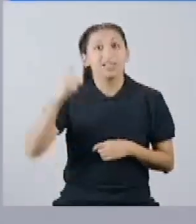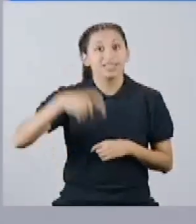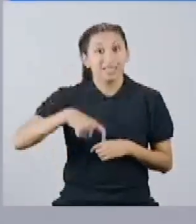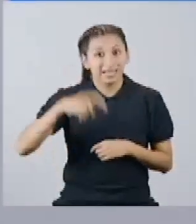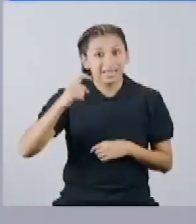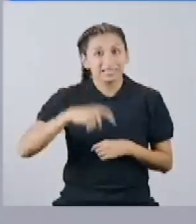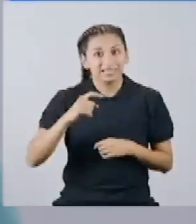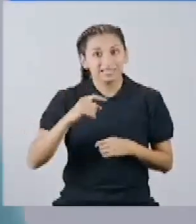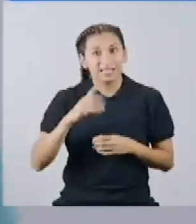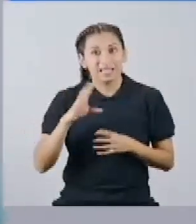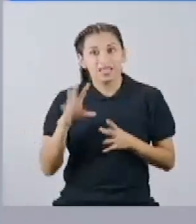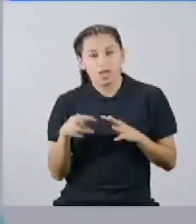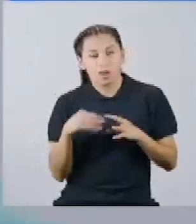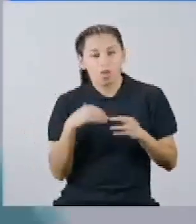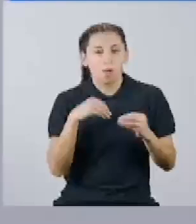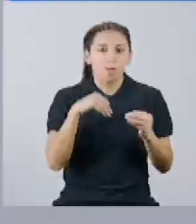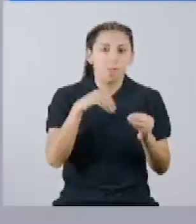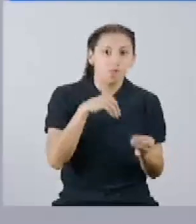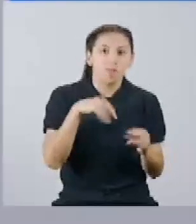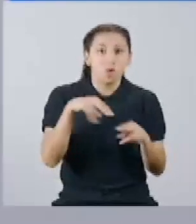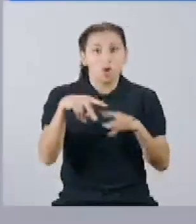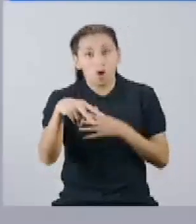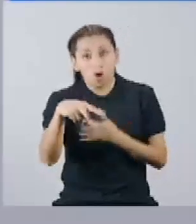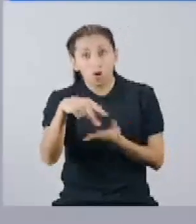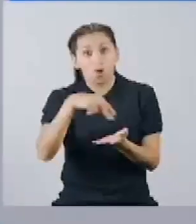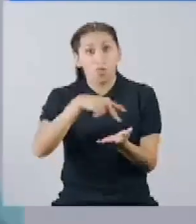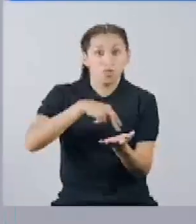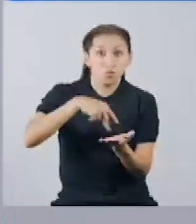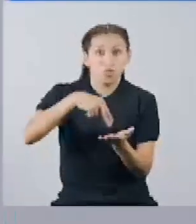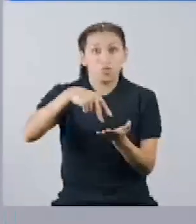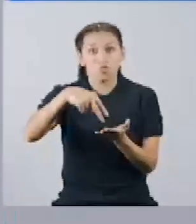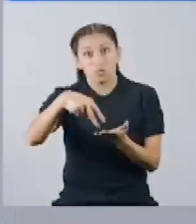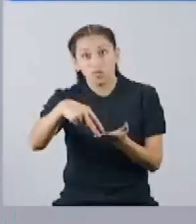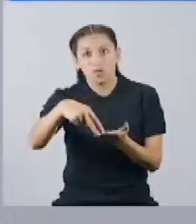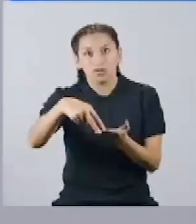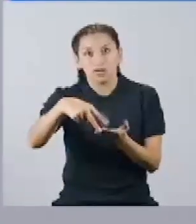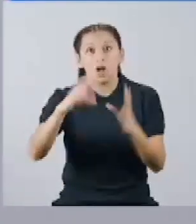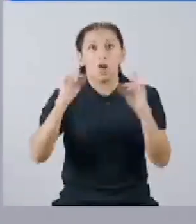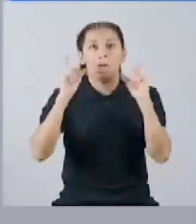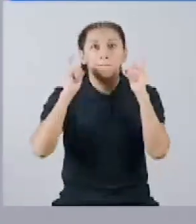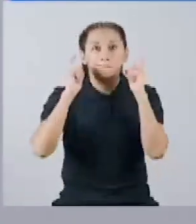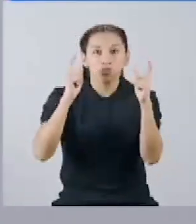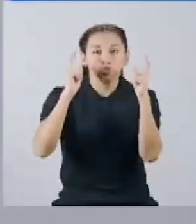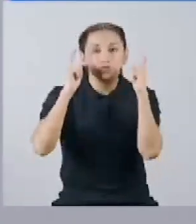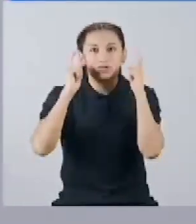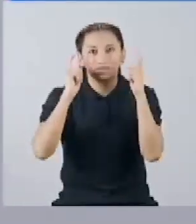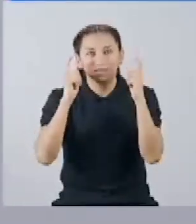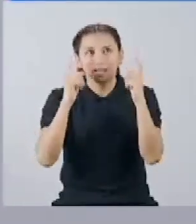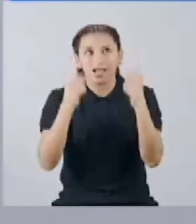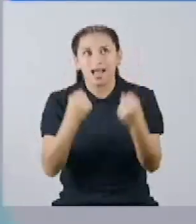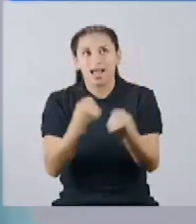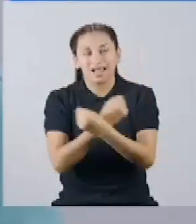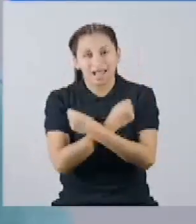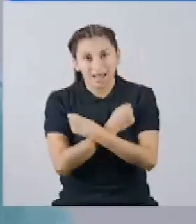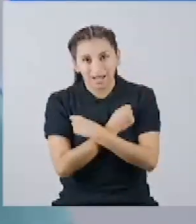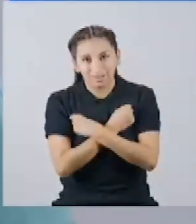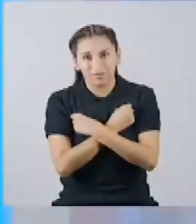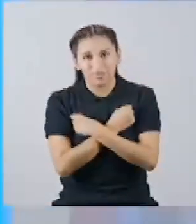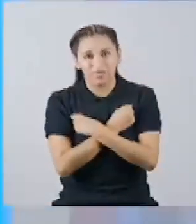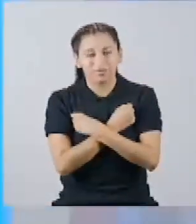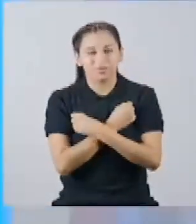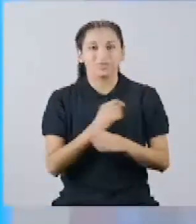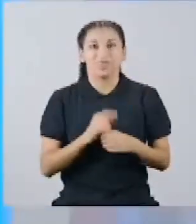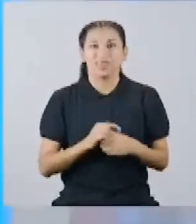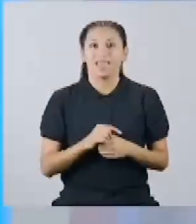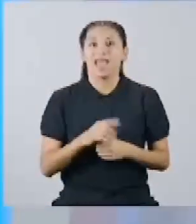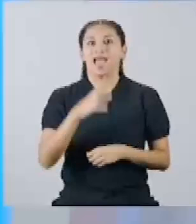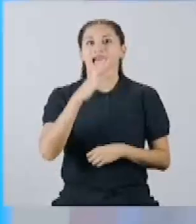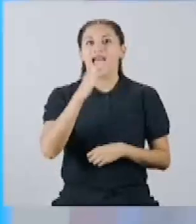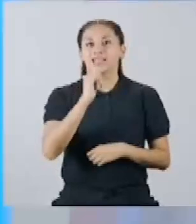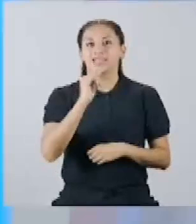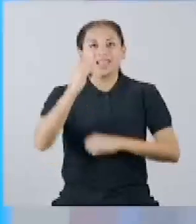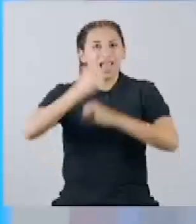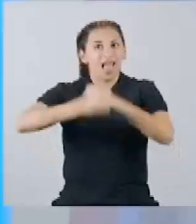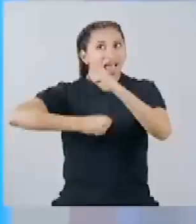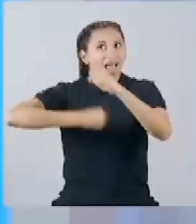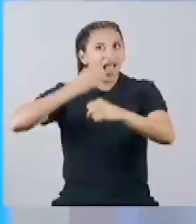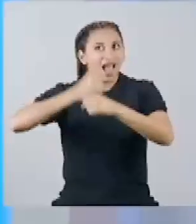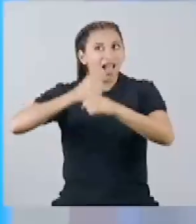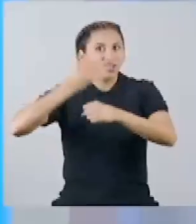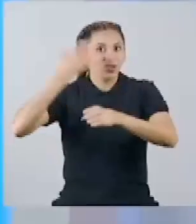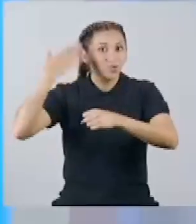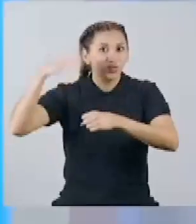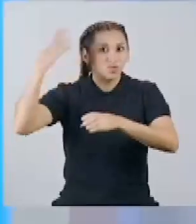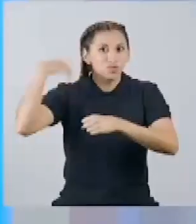necesita movilizarse escuchando la música que le gusta. Hace algunos años,